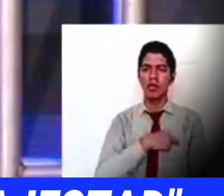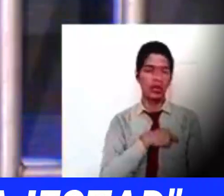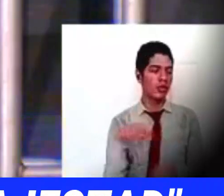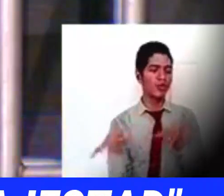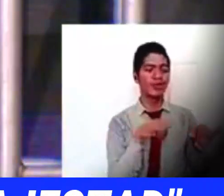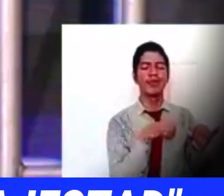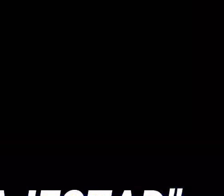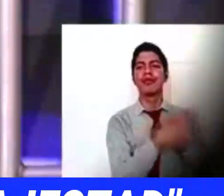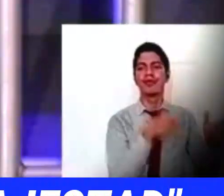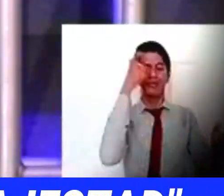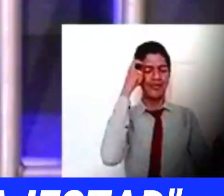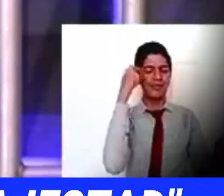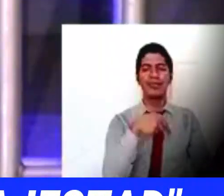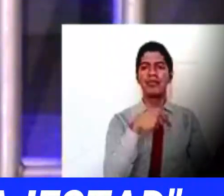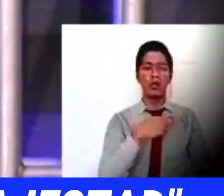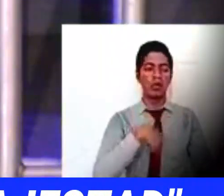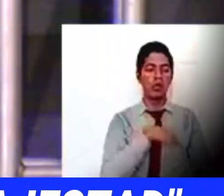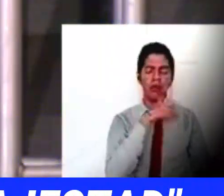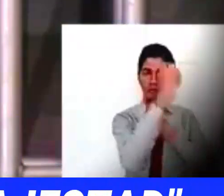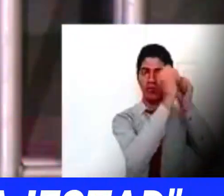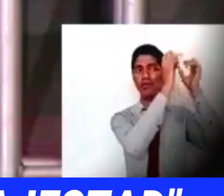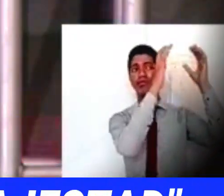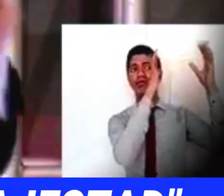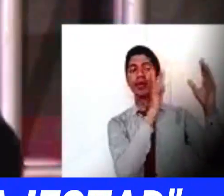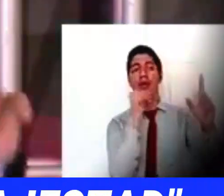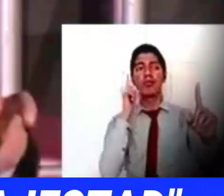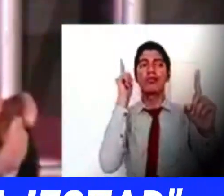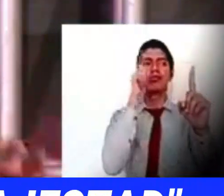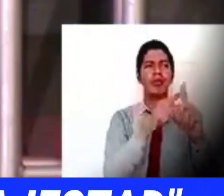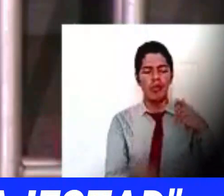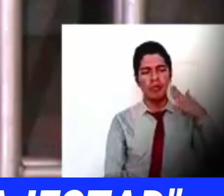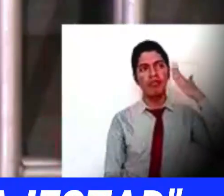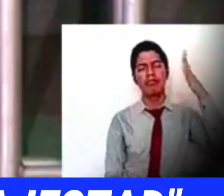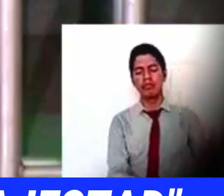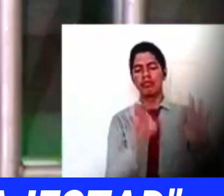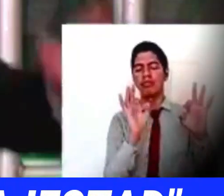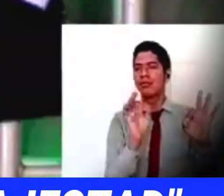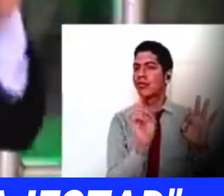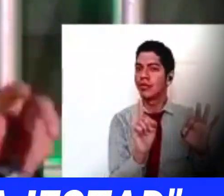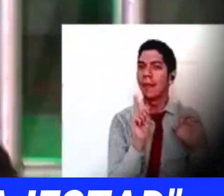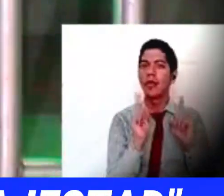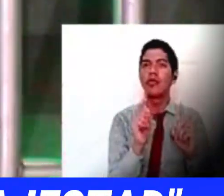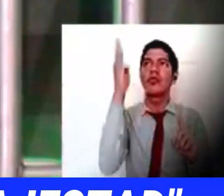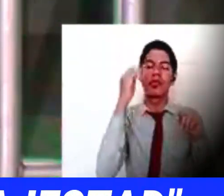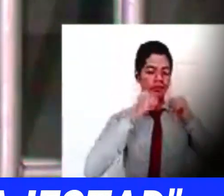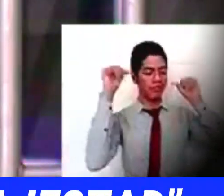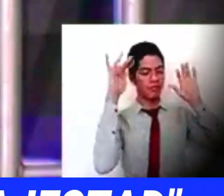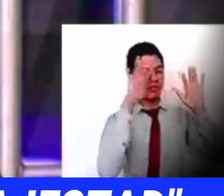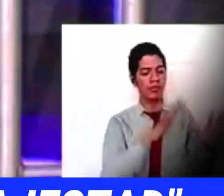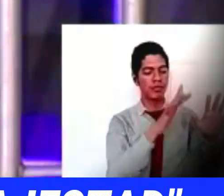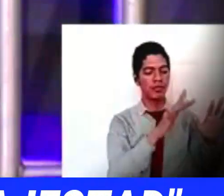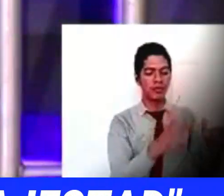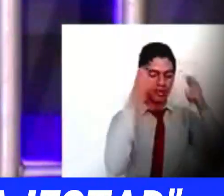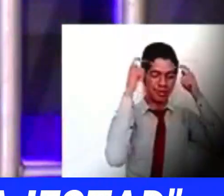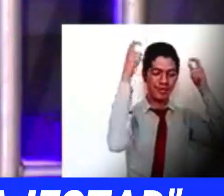futuro promisorio para como lo tenía David. Oh, escúcheme. Pero el Señor que bendijo a David, el Señor que coronó a David, es el mismo que